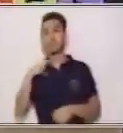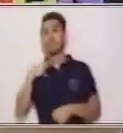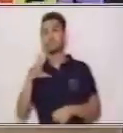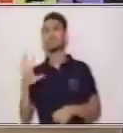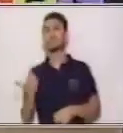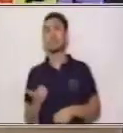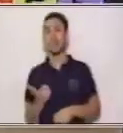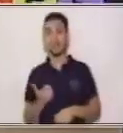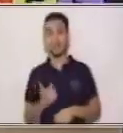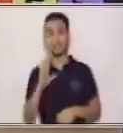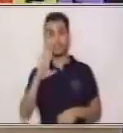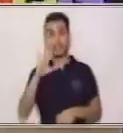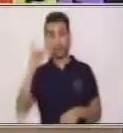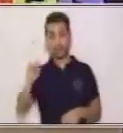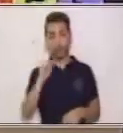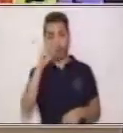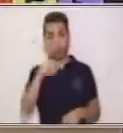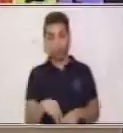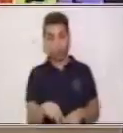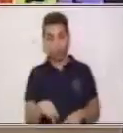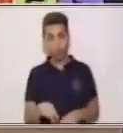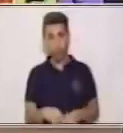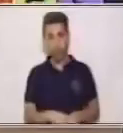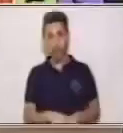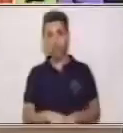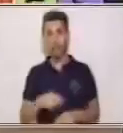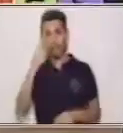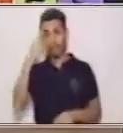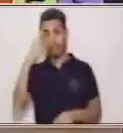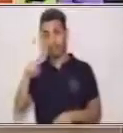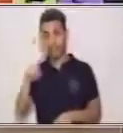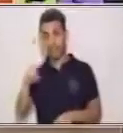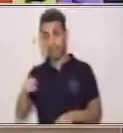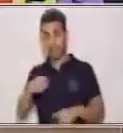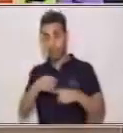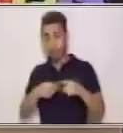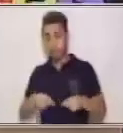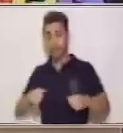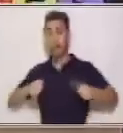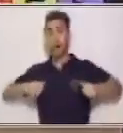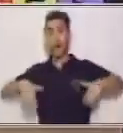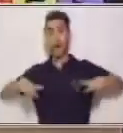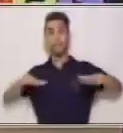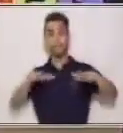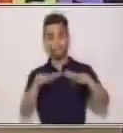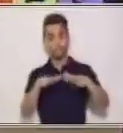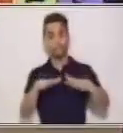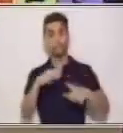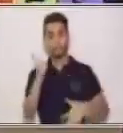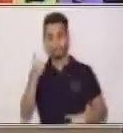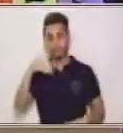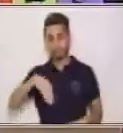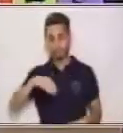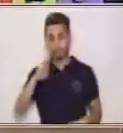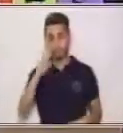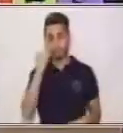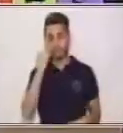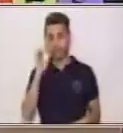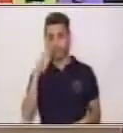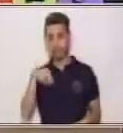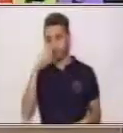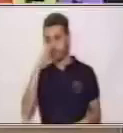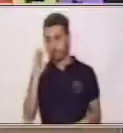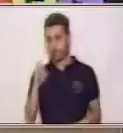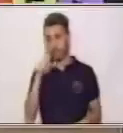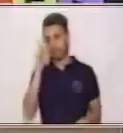actividad, que es el 5 de junio, que es el Día del Medio Ambiente. Por favor, siempre recuerda cuidar a nuestro planeta